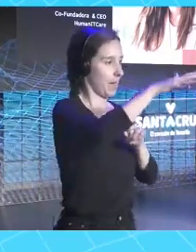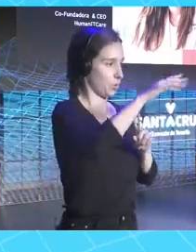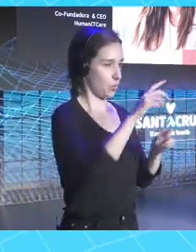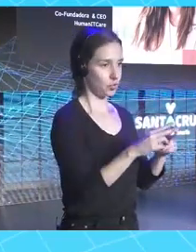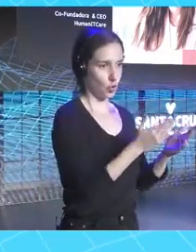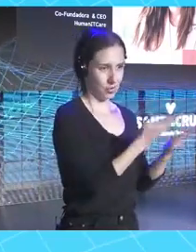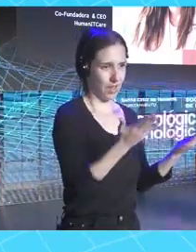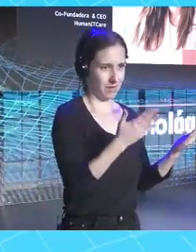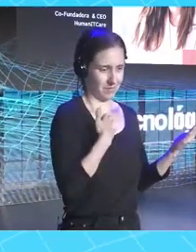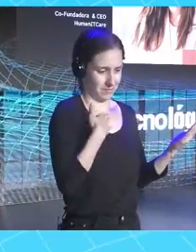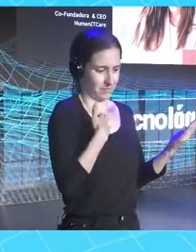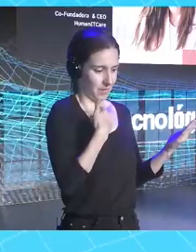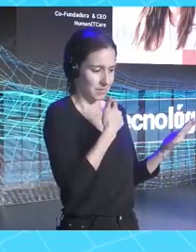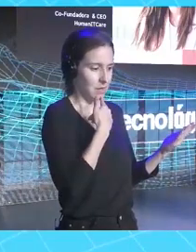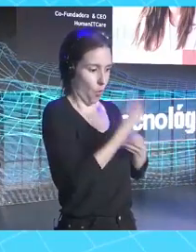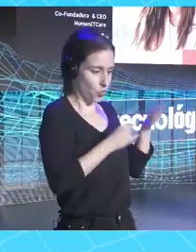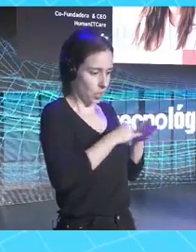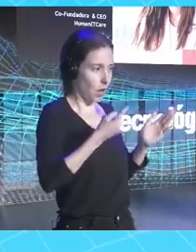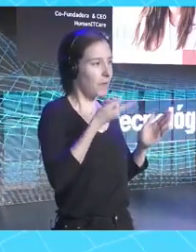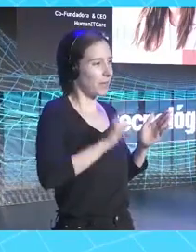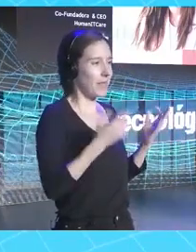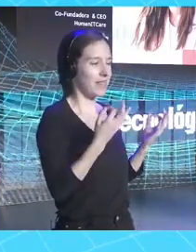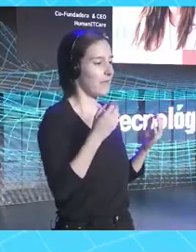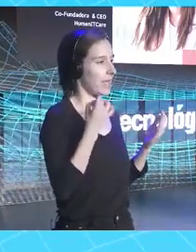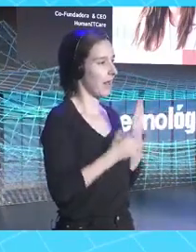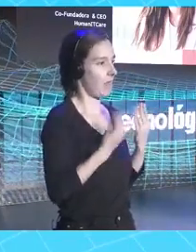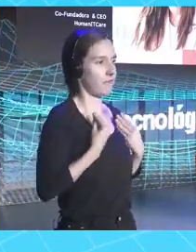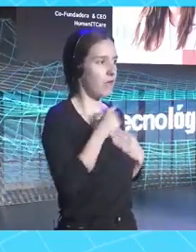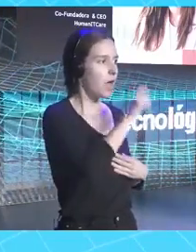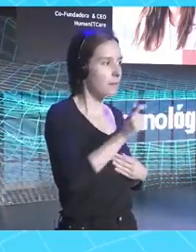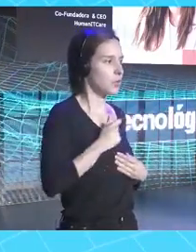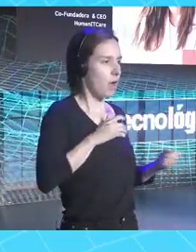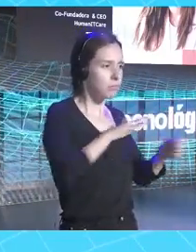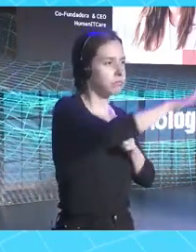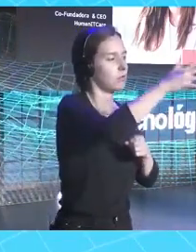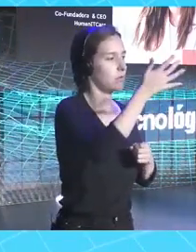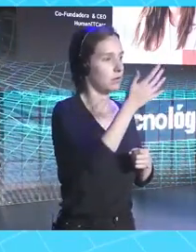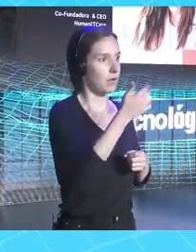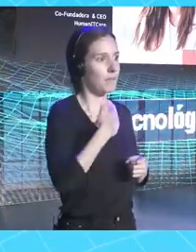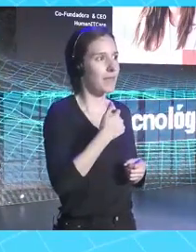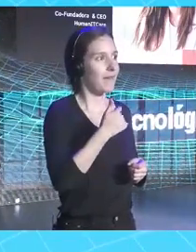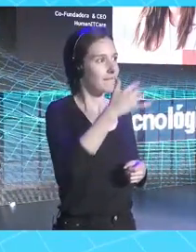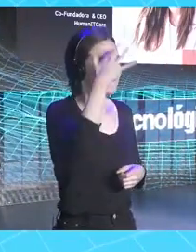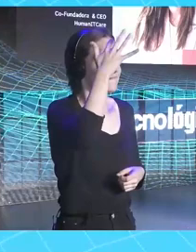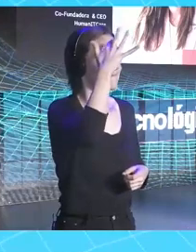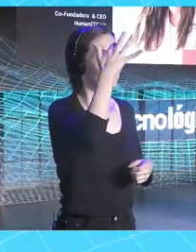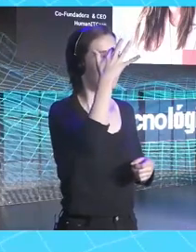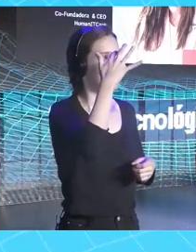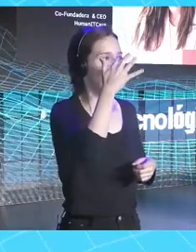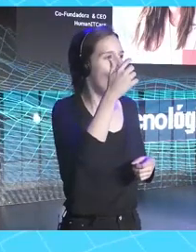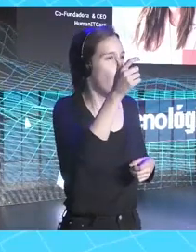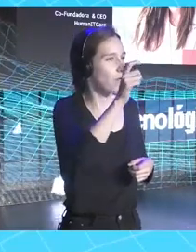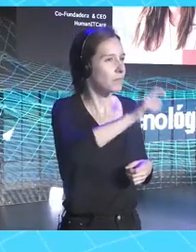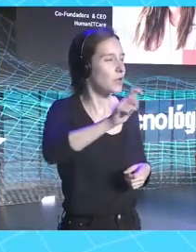creo que hay un impacto en la calidad de las personas que a mí personalmente lo que me motiva yo no me imagino trabajar en otro sitio ahora mismo que no sea humanity care